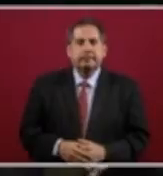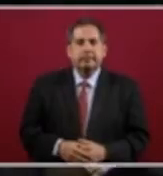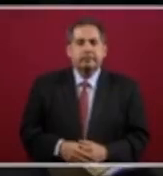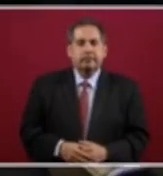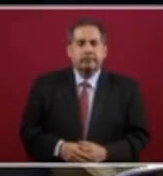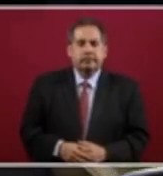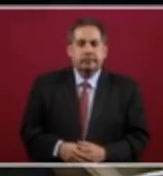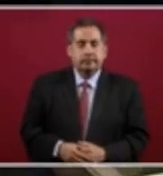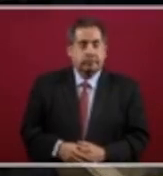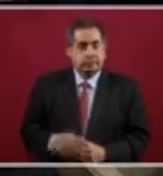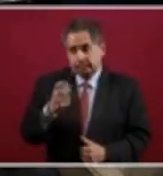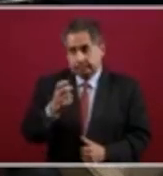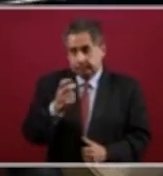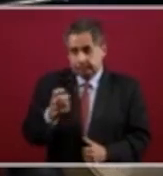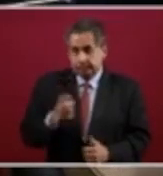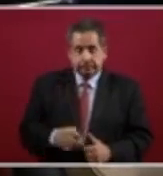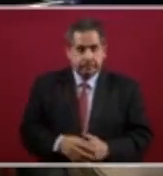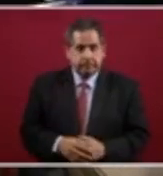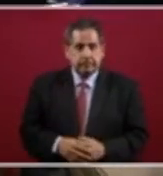así,